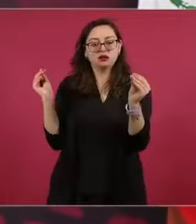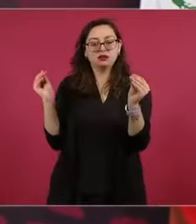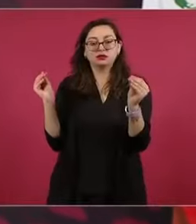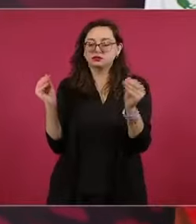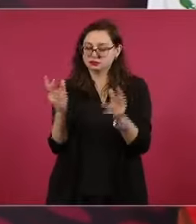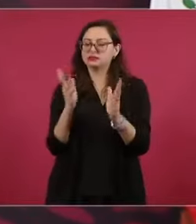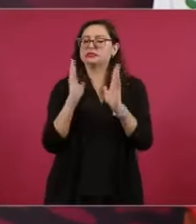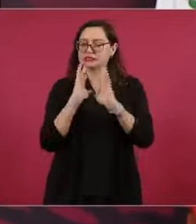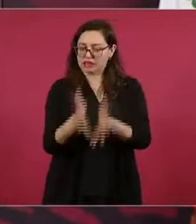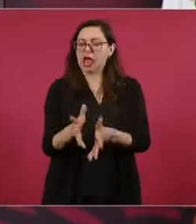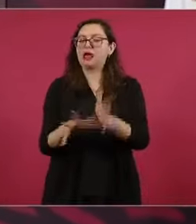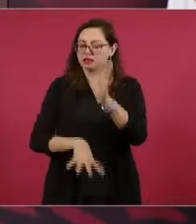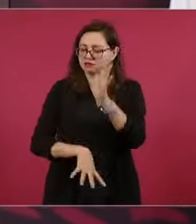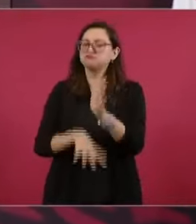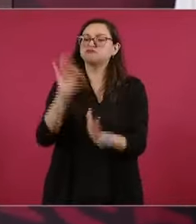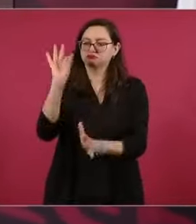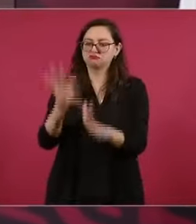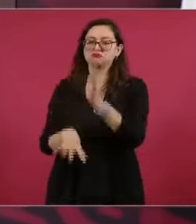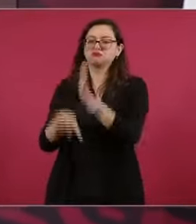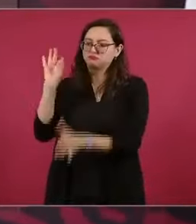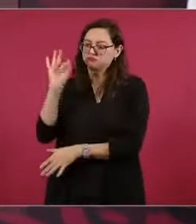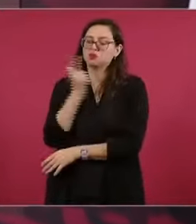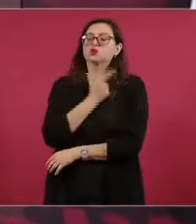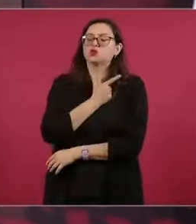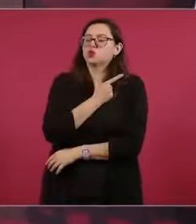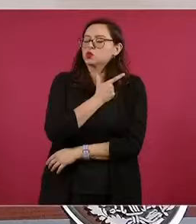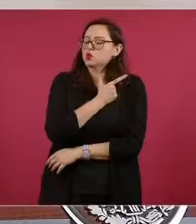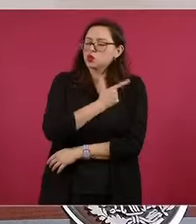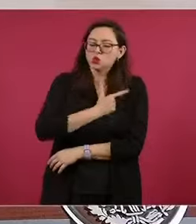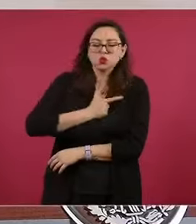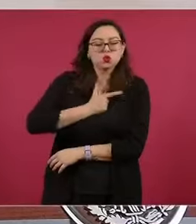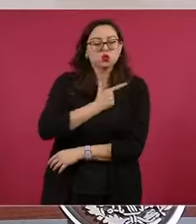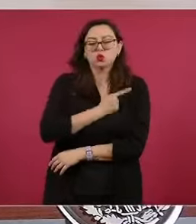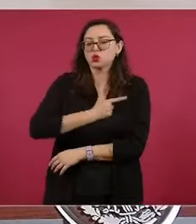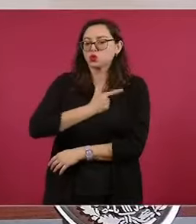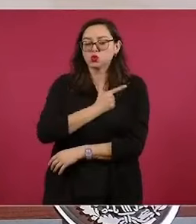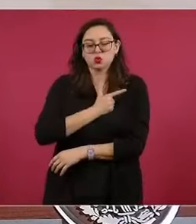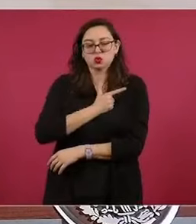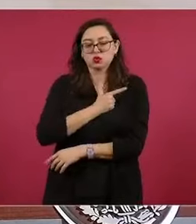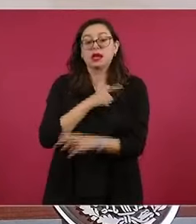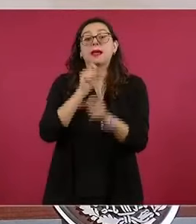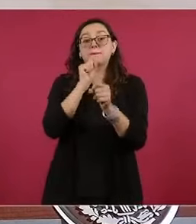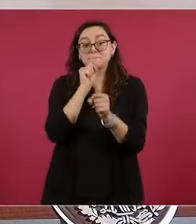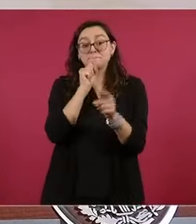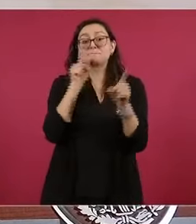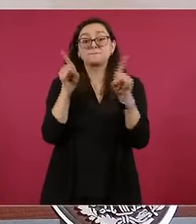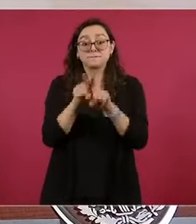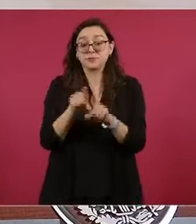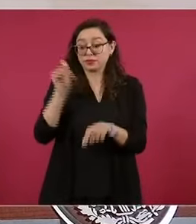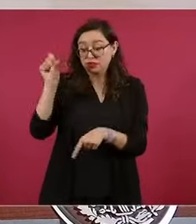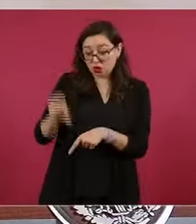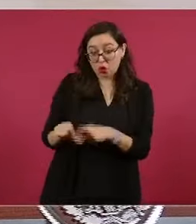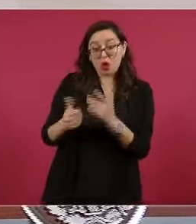ya aparecieron. Y también en la madrugada de hoy